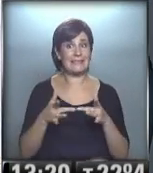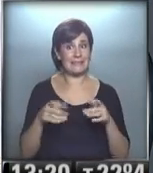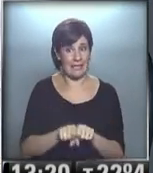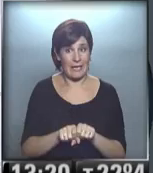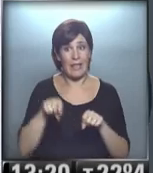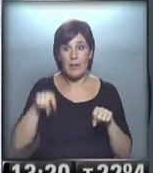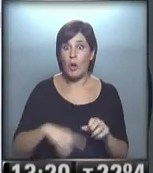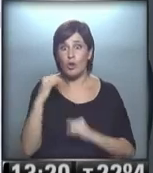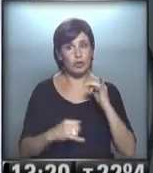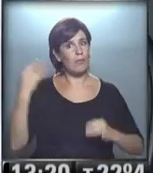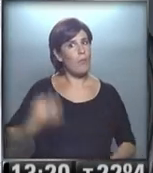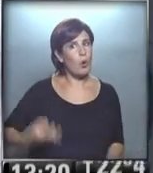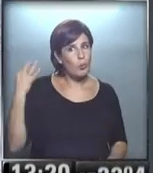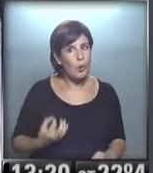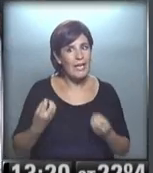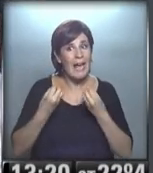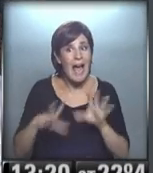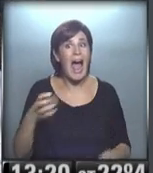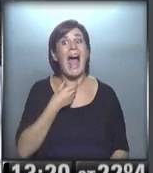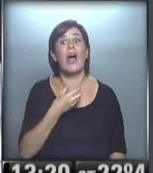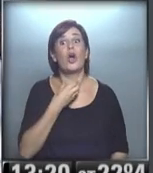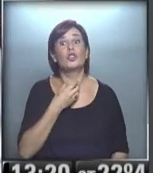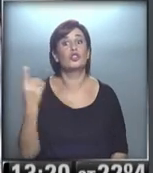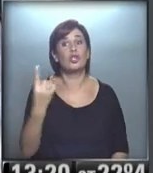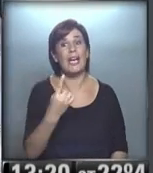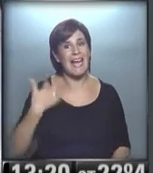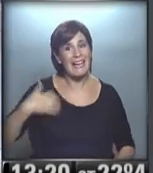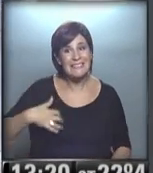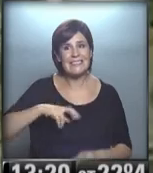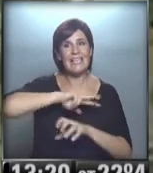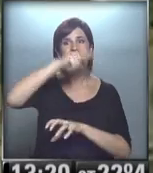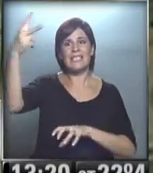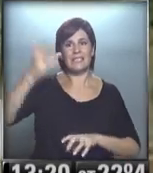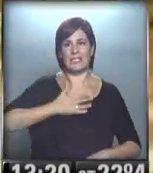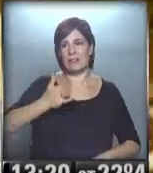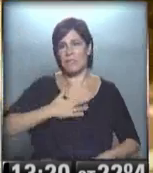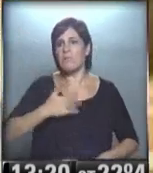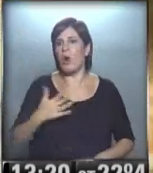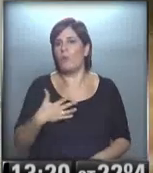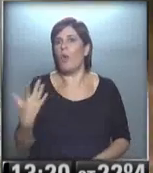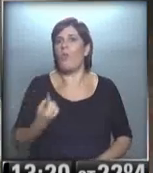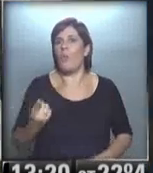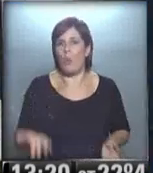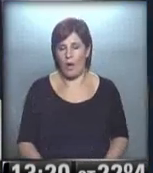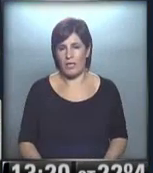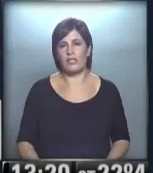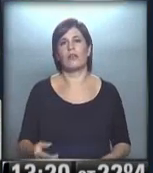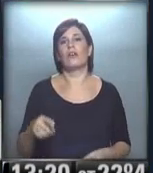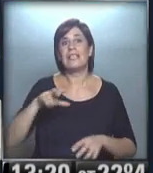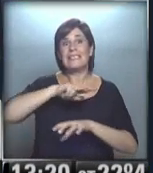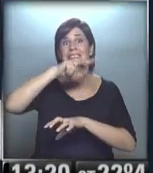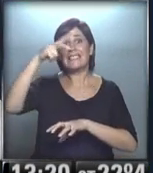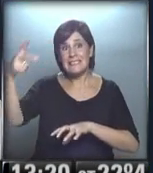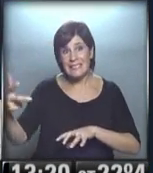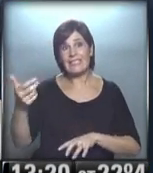noticia es que a partir de agosto vamos a tener satélite propio de Industria nacional el satélite arsat 1 hoy viene a